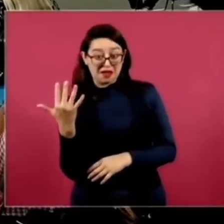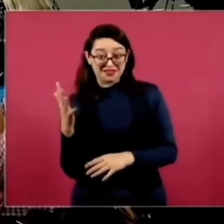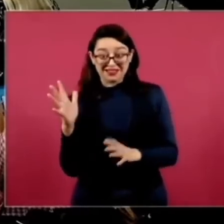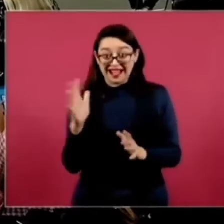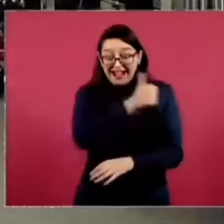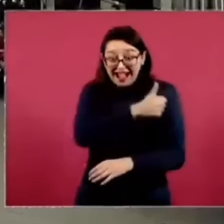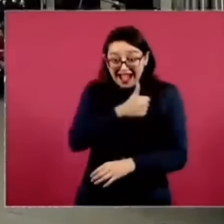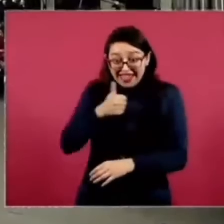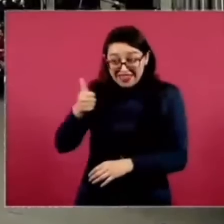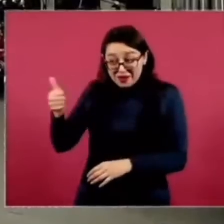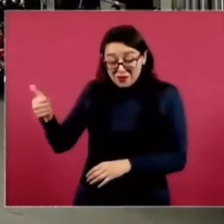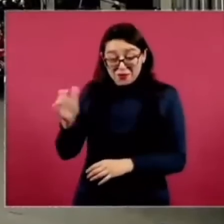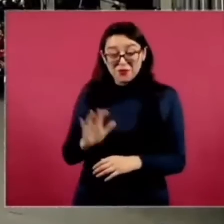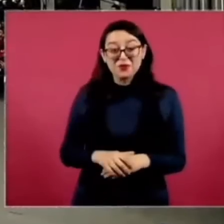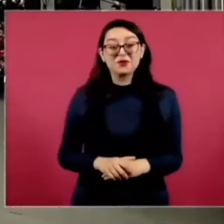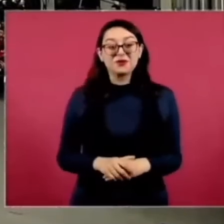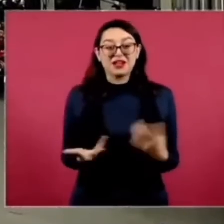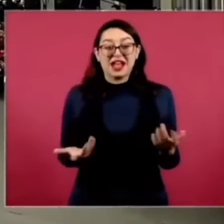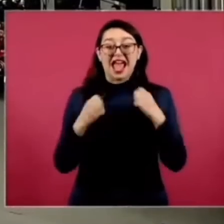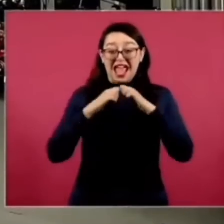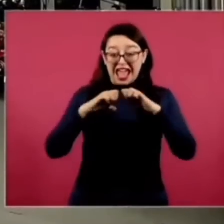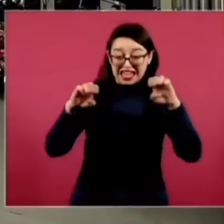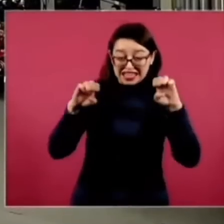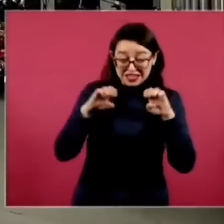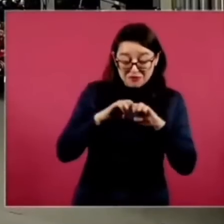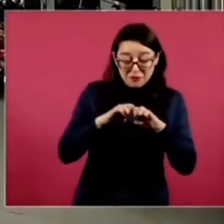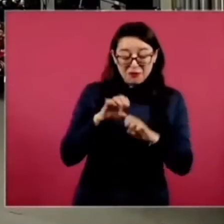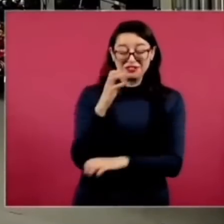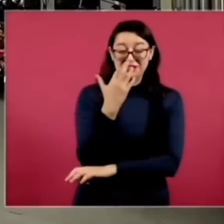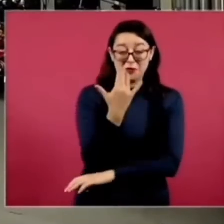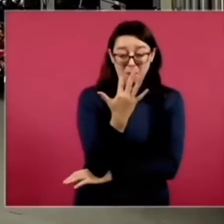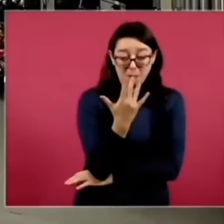50. ¿Cómo no van a poder